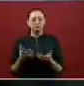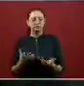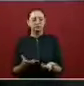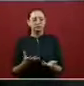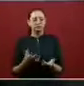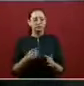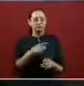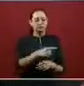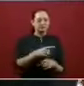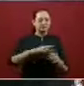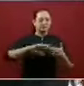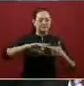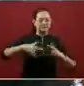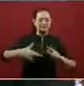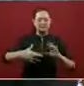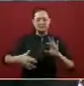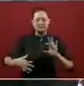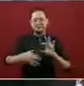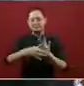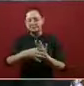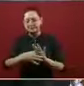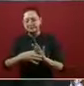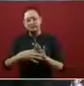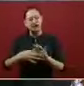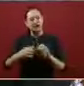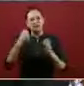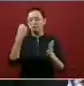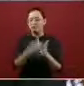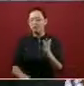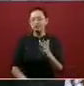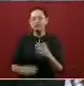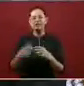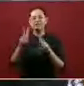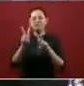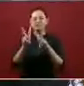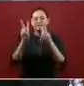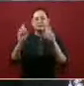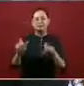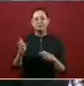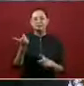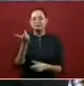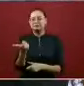alguna relación con lavado de dinero,